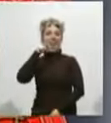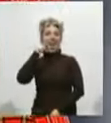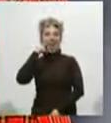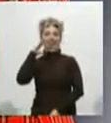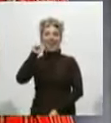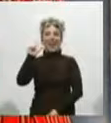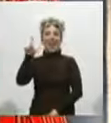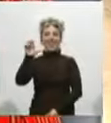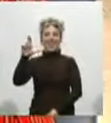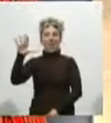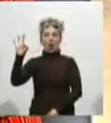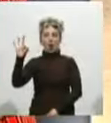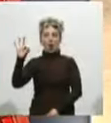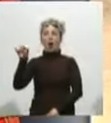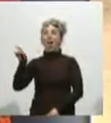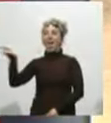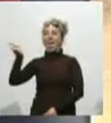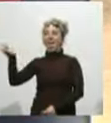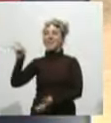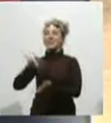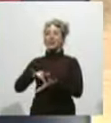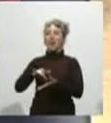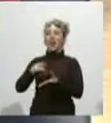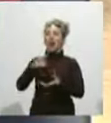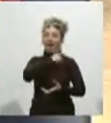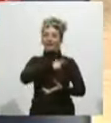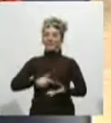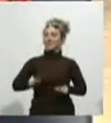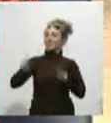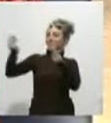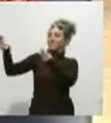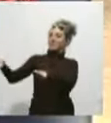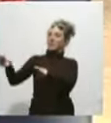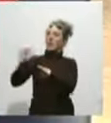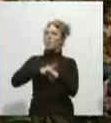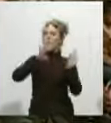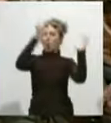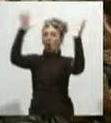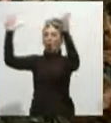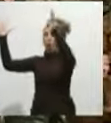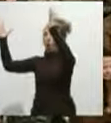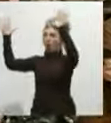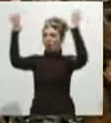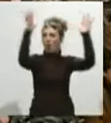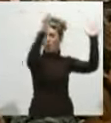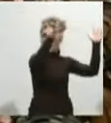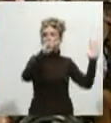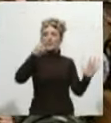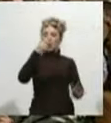va a ser quien entregue la banda. Pedimos esa bienvenida en clave de aplauso para la segunda teniente de